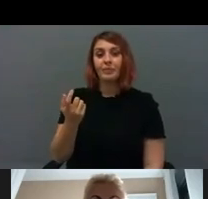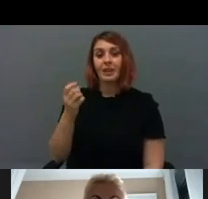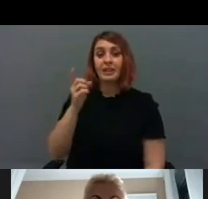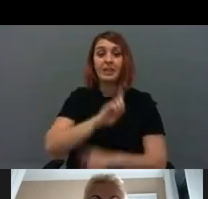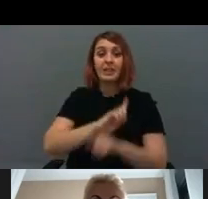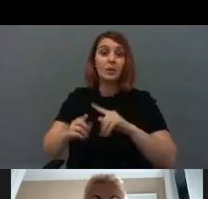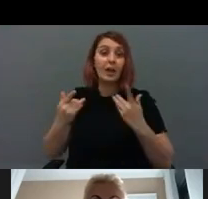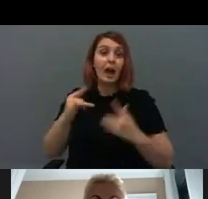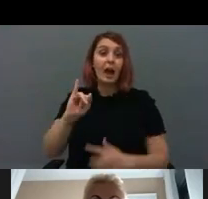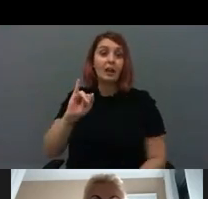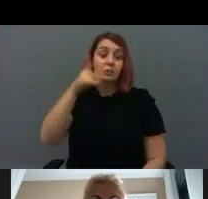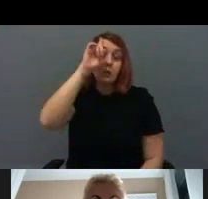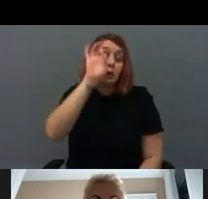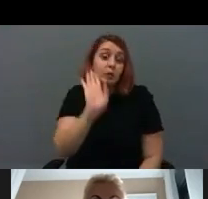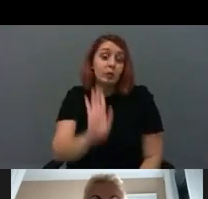dificultad.